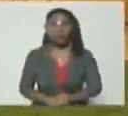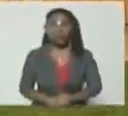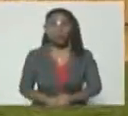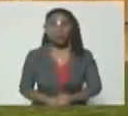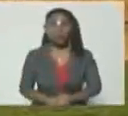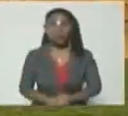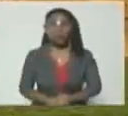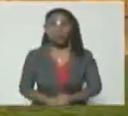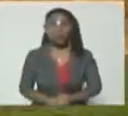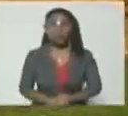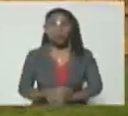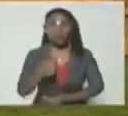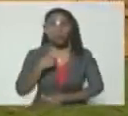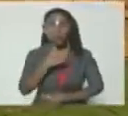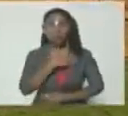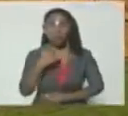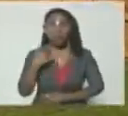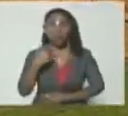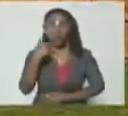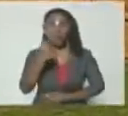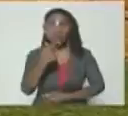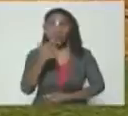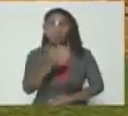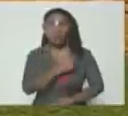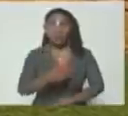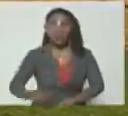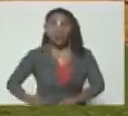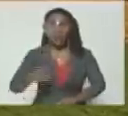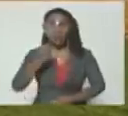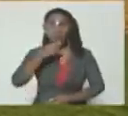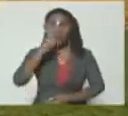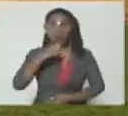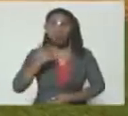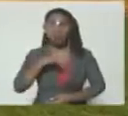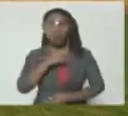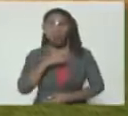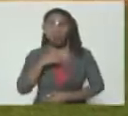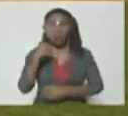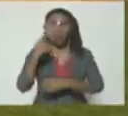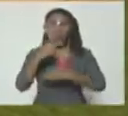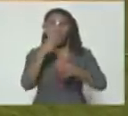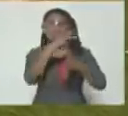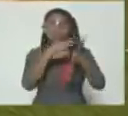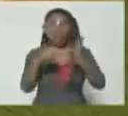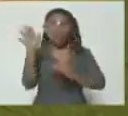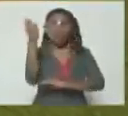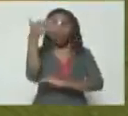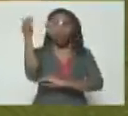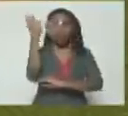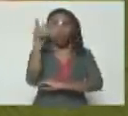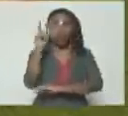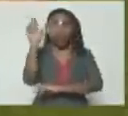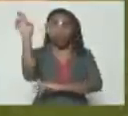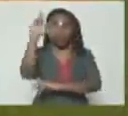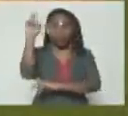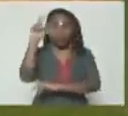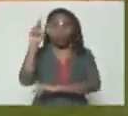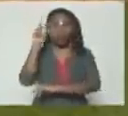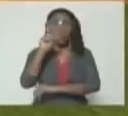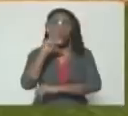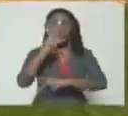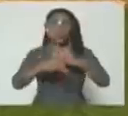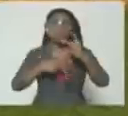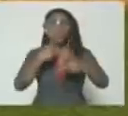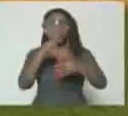Yo quiero destacar, presidente, así como el café, que es uno de nuestros productos bandera, el ron, que siempre ha sido uno de nuestros productos